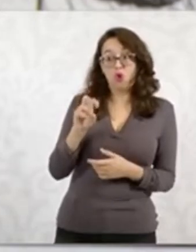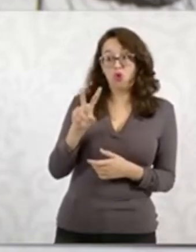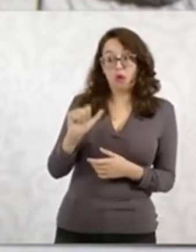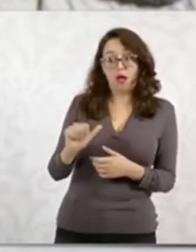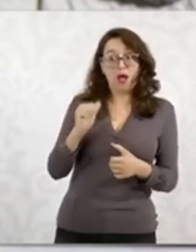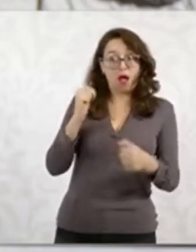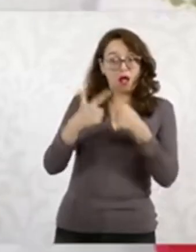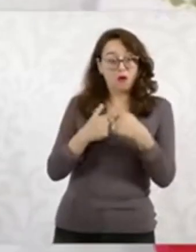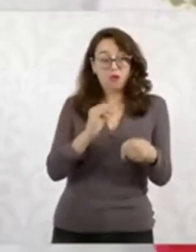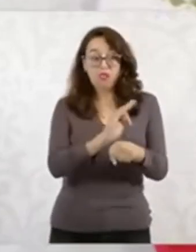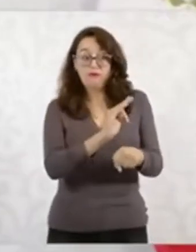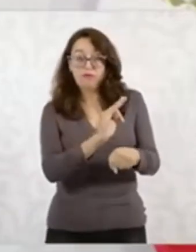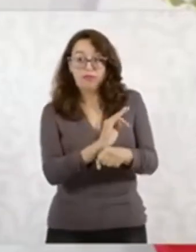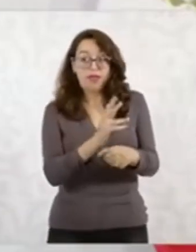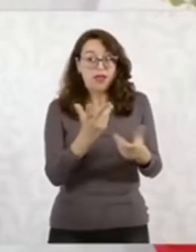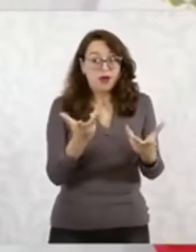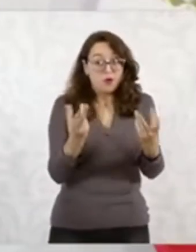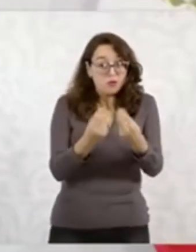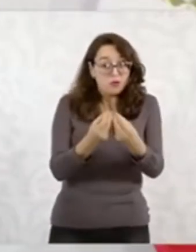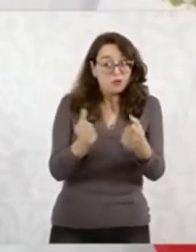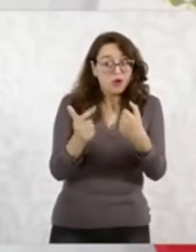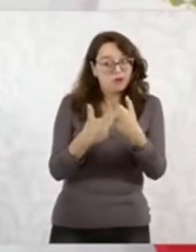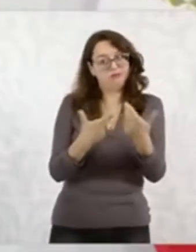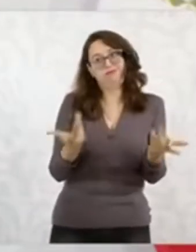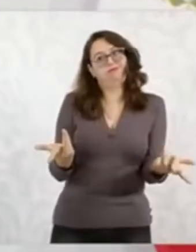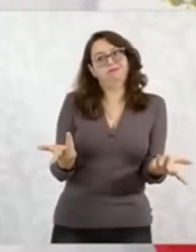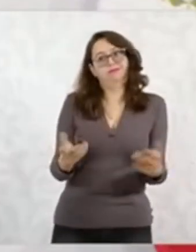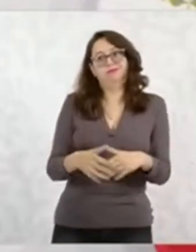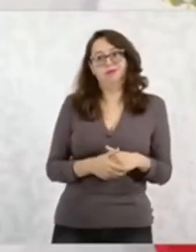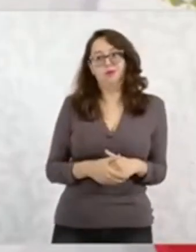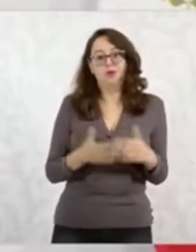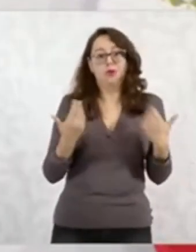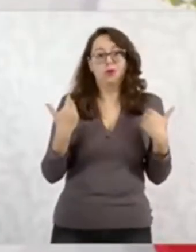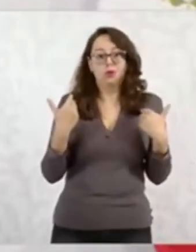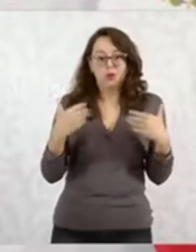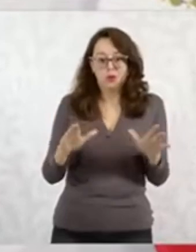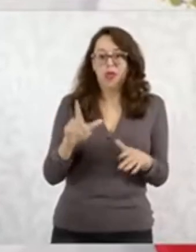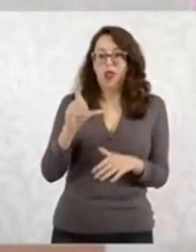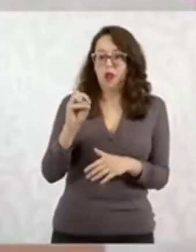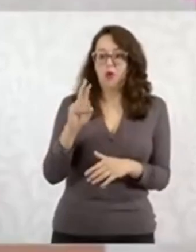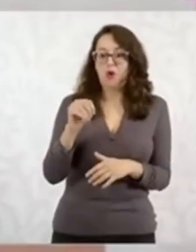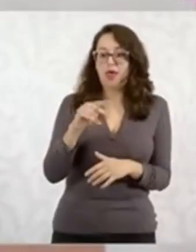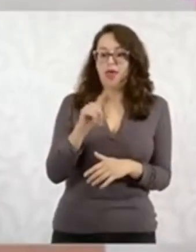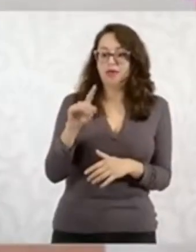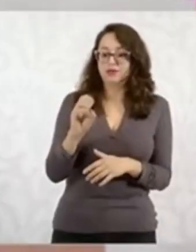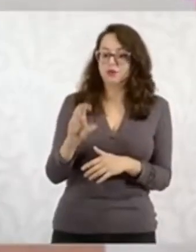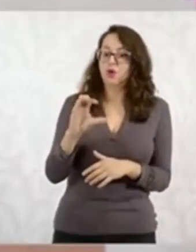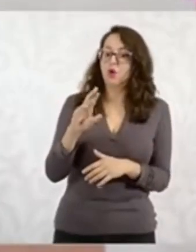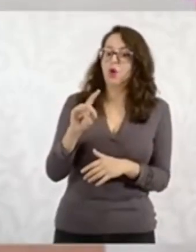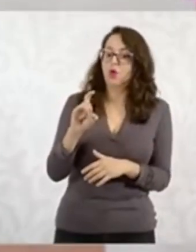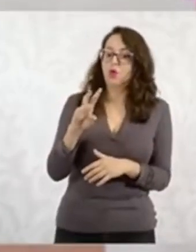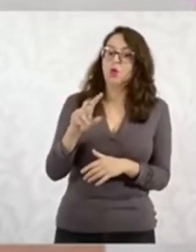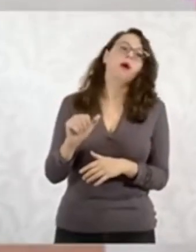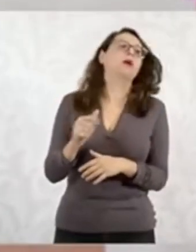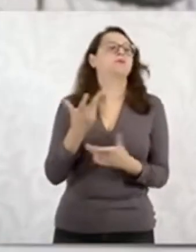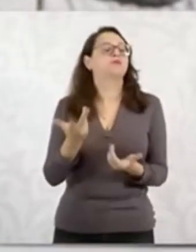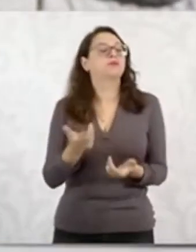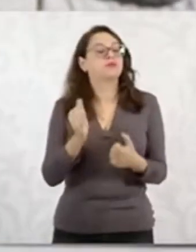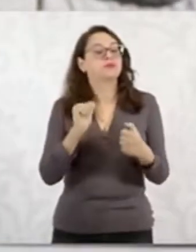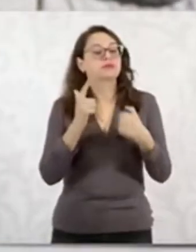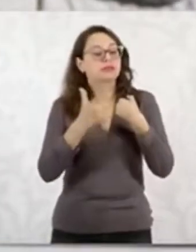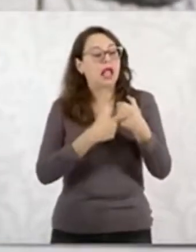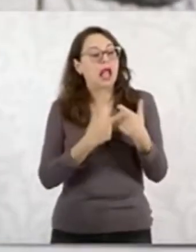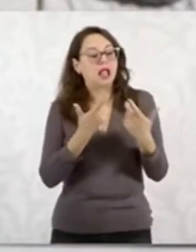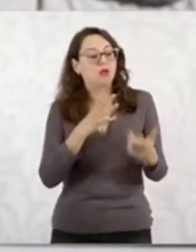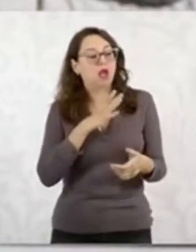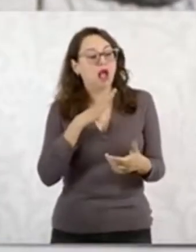INE. Era Lorenzo Córdoba el titular del INE. En todo caso, Lorenzo Córdoba debería de haber dicho, tenemos pruebas,